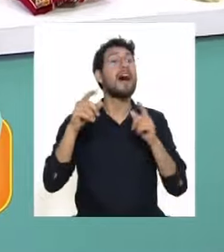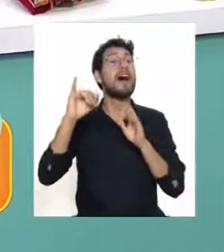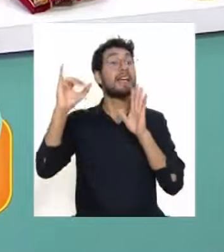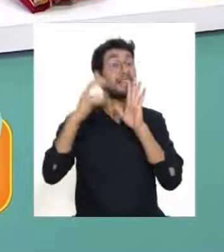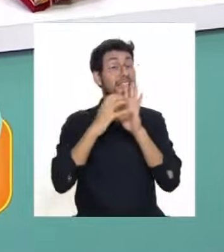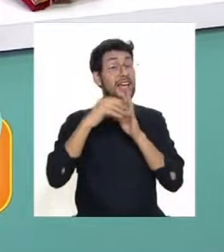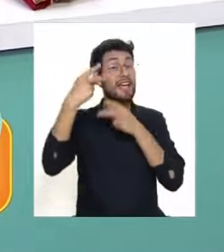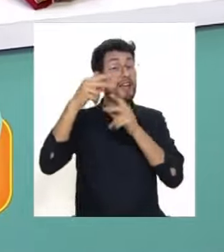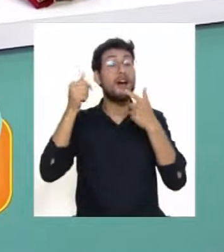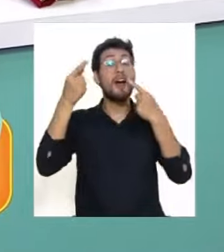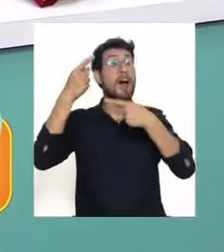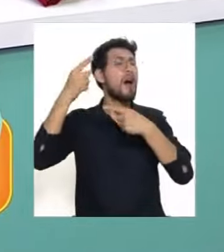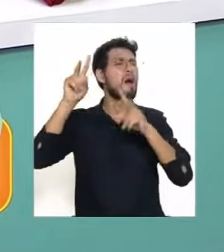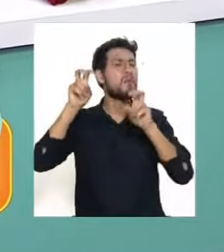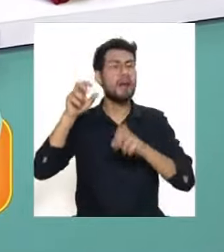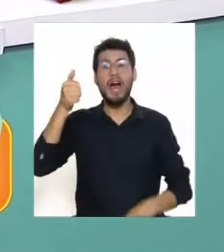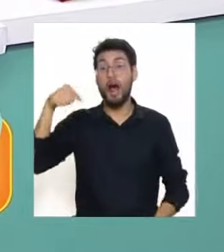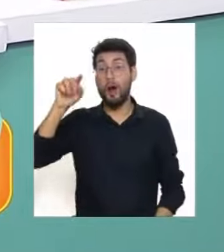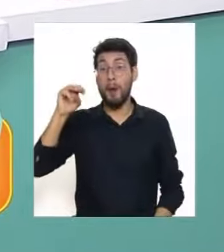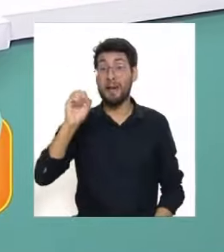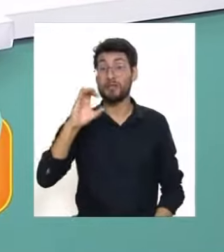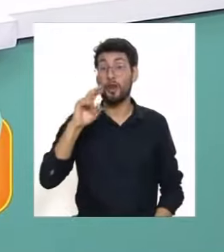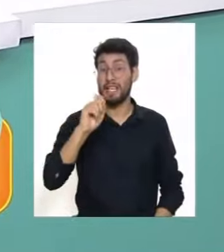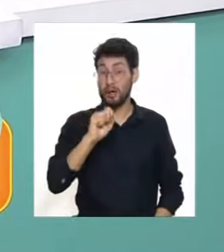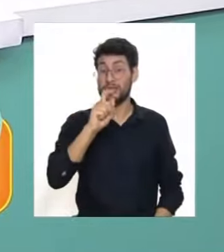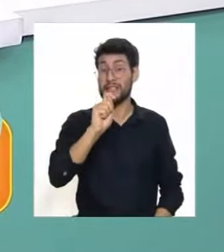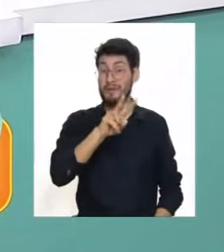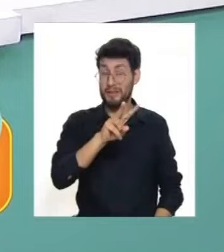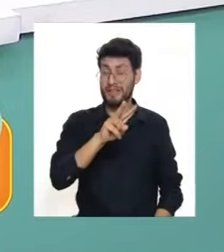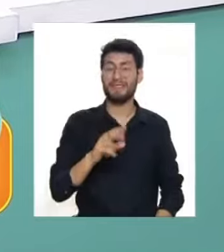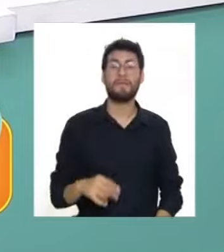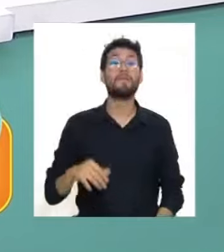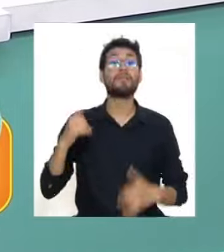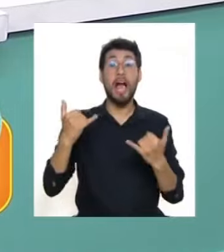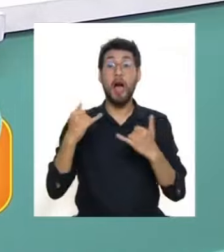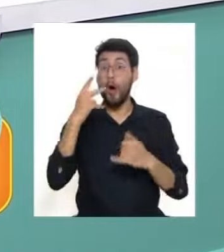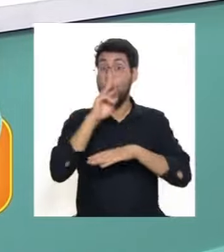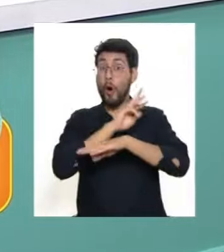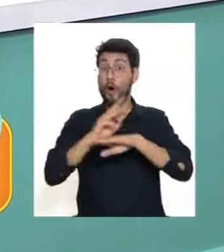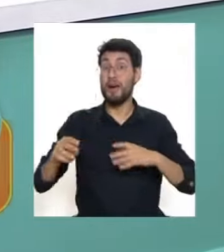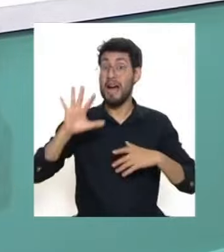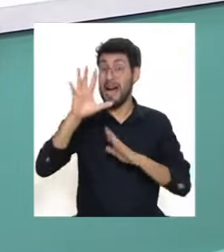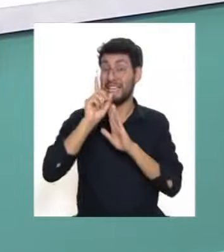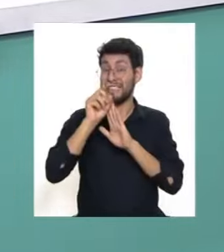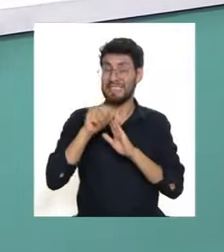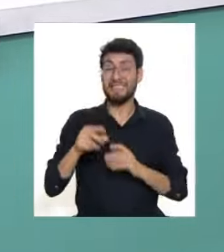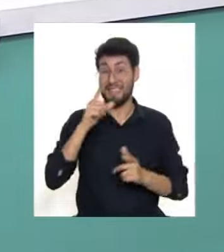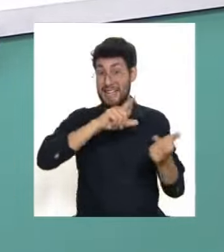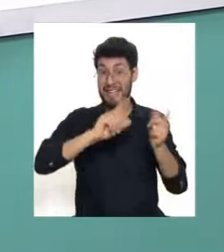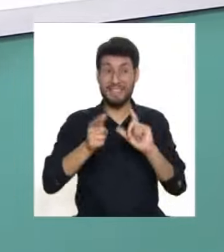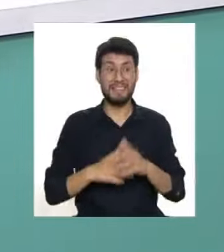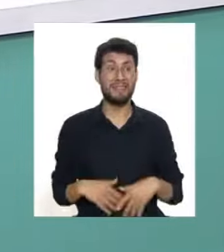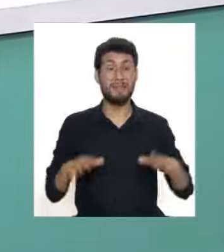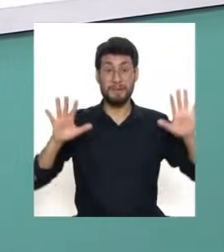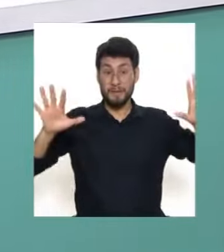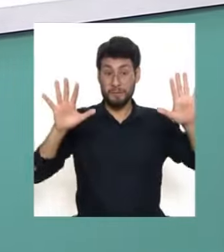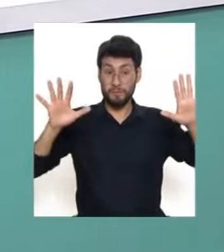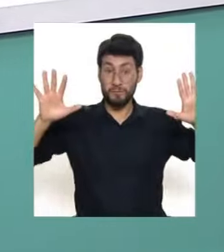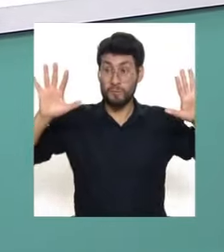como arroba más conectados TV. Y también aparecemos en la web que va a salir en 5 segundos. ¿Están listos? A ver, a ver, a ver.